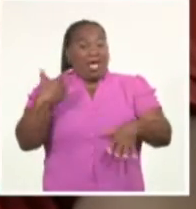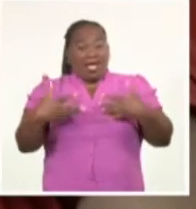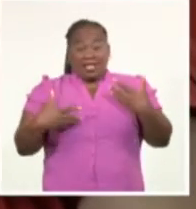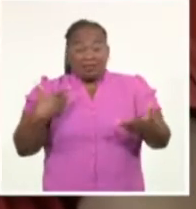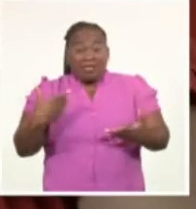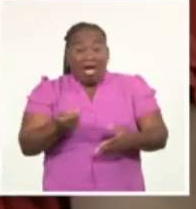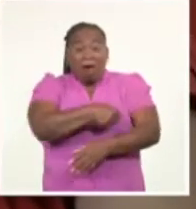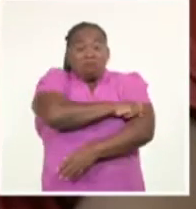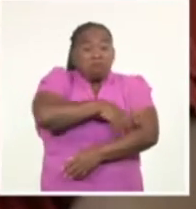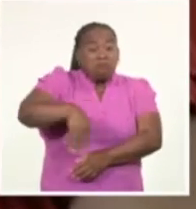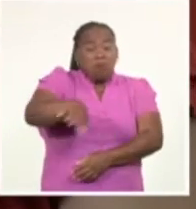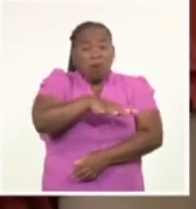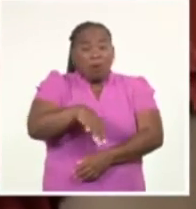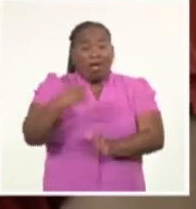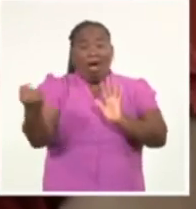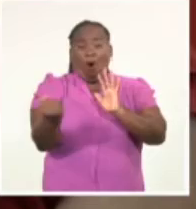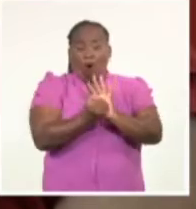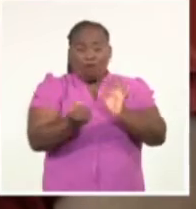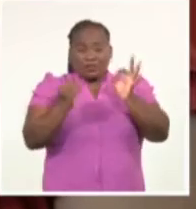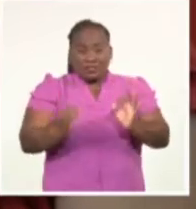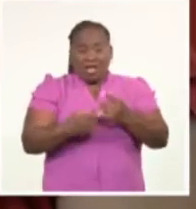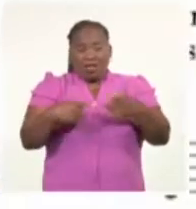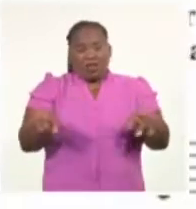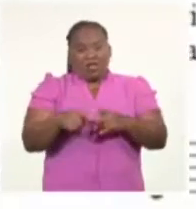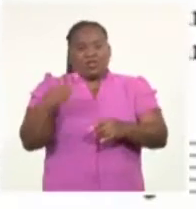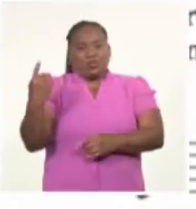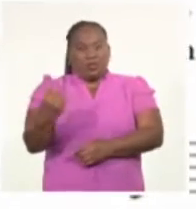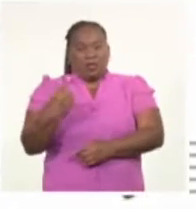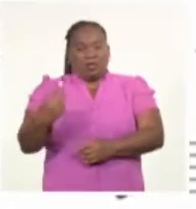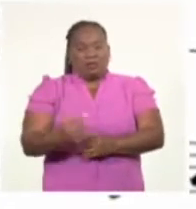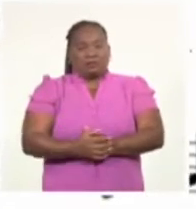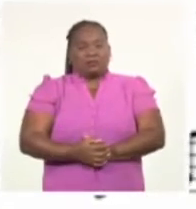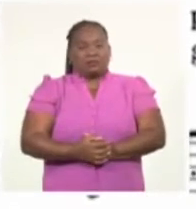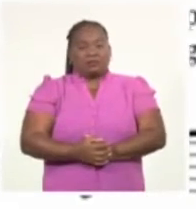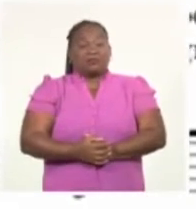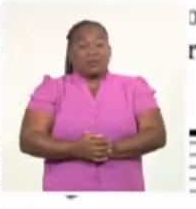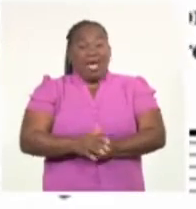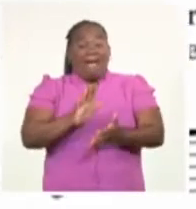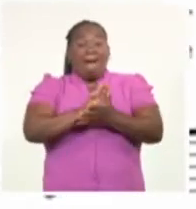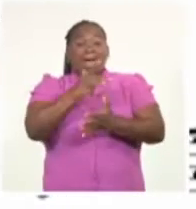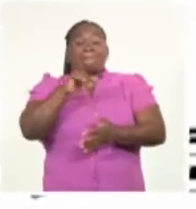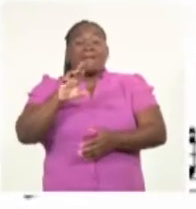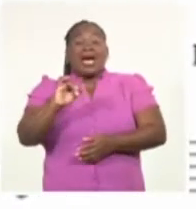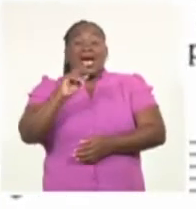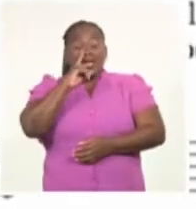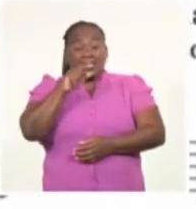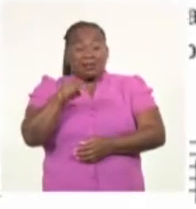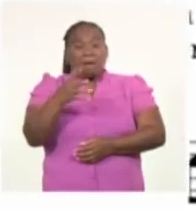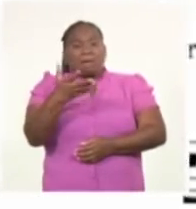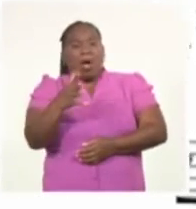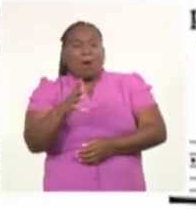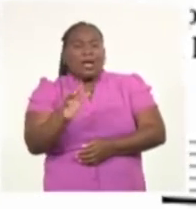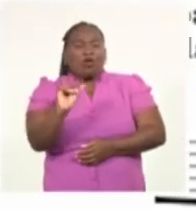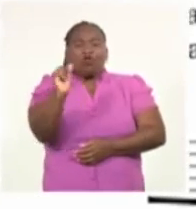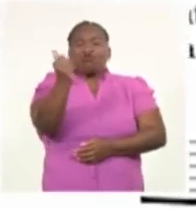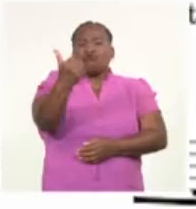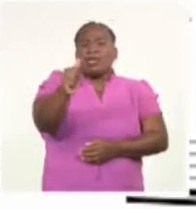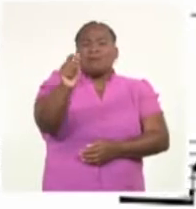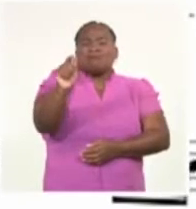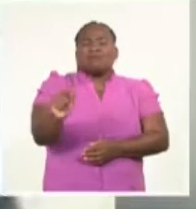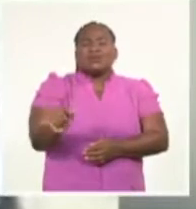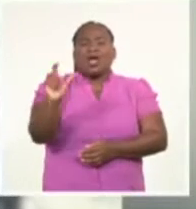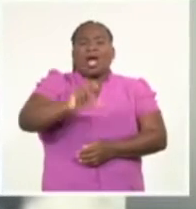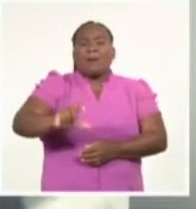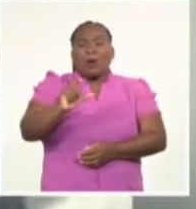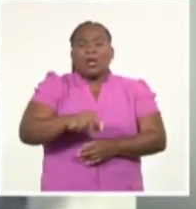públicos oficiales de la República de Cuba. Además de Marín Barona, casi una decena de camagüeyanos realizaron otras versiones